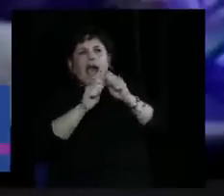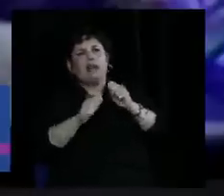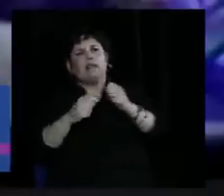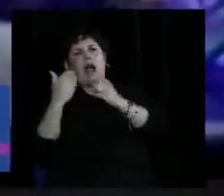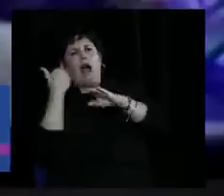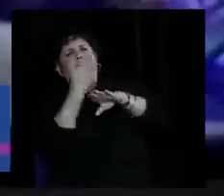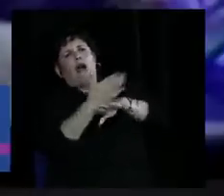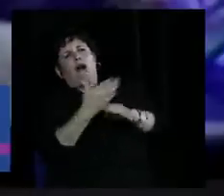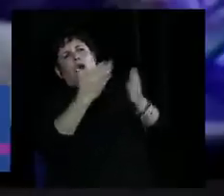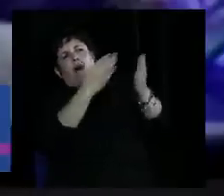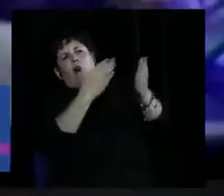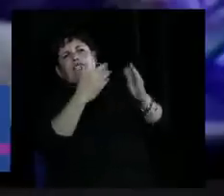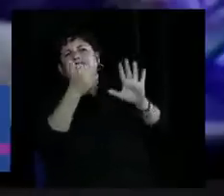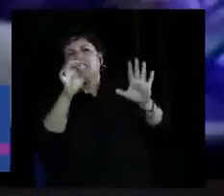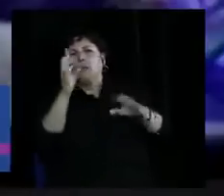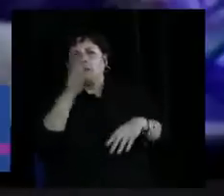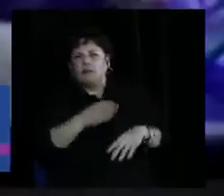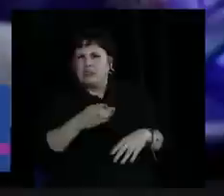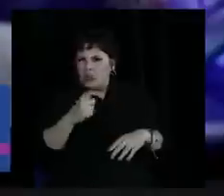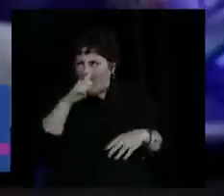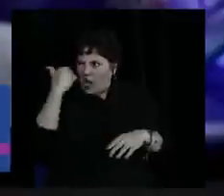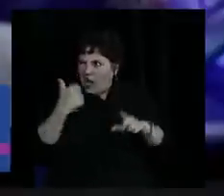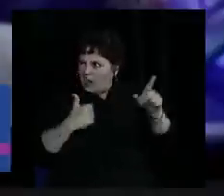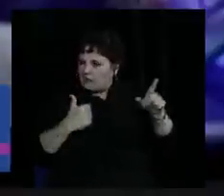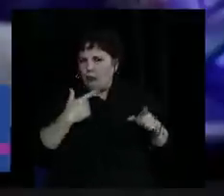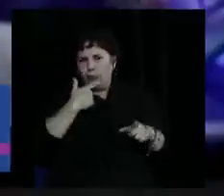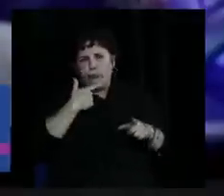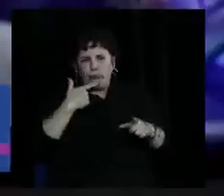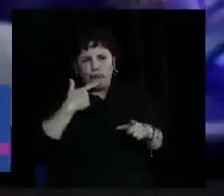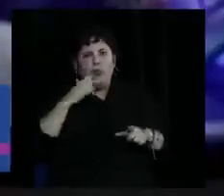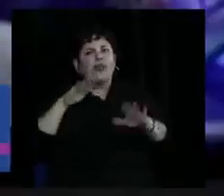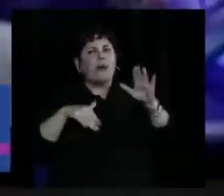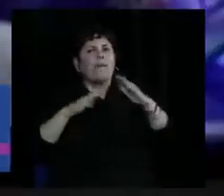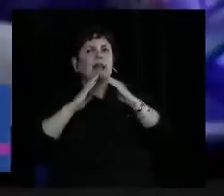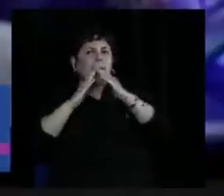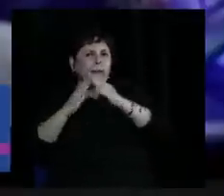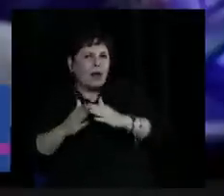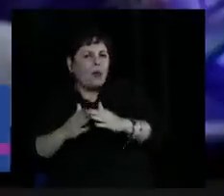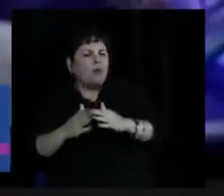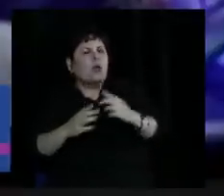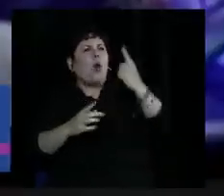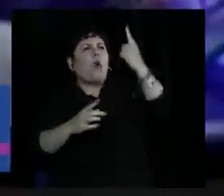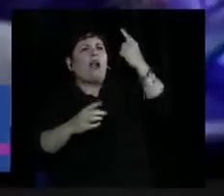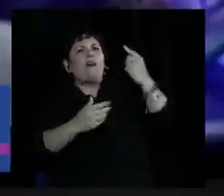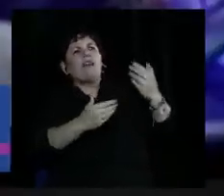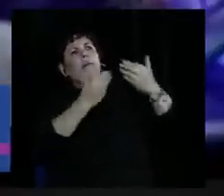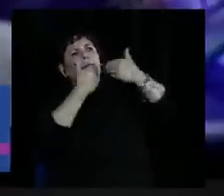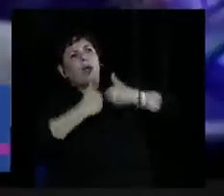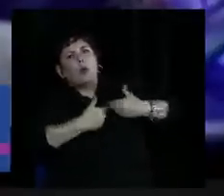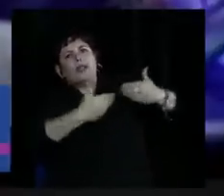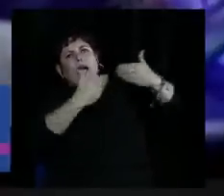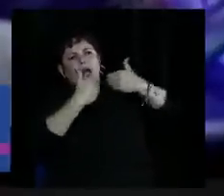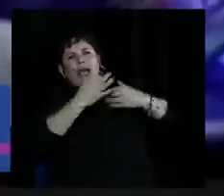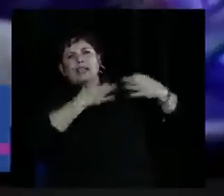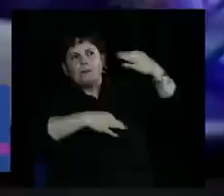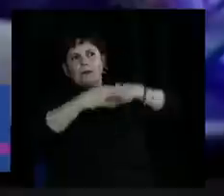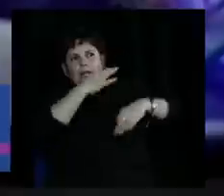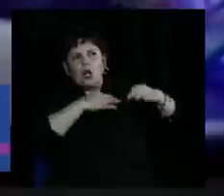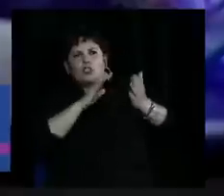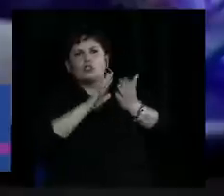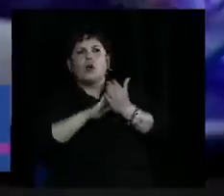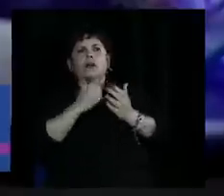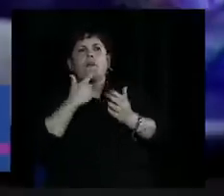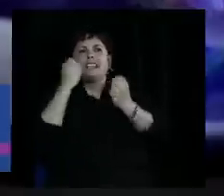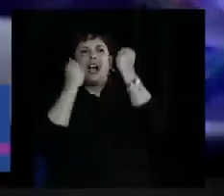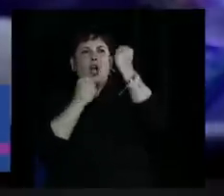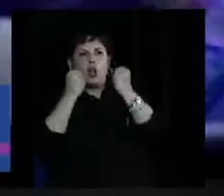60% de aprobación, dudo mucho de ellas. Creo que depende mucho de la pregunta. Una vez Botinelli nos explicó, cuando empezás a preguntarle a la gente sobre la política económica, entonces está todo el mundo en